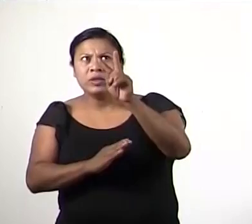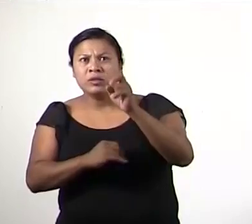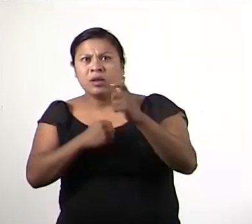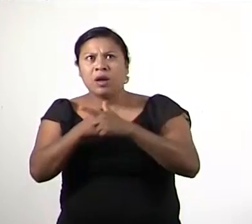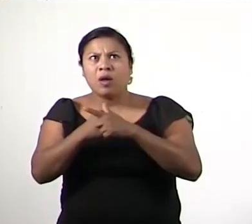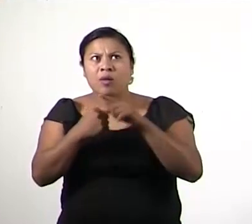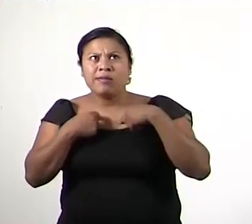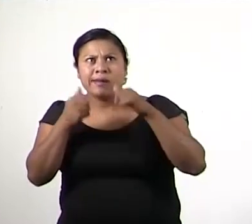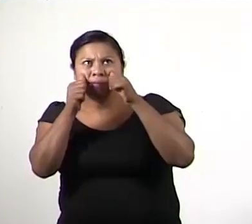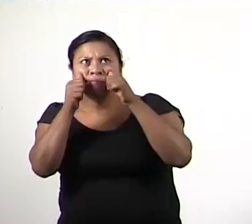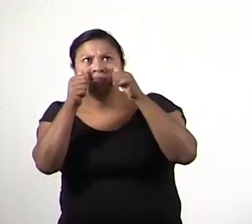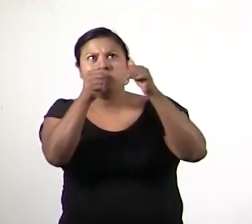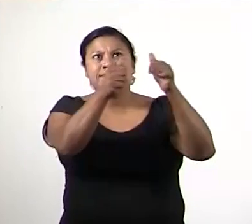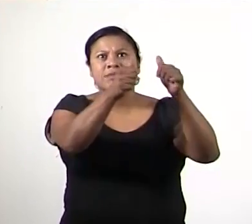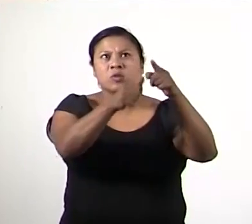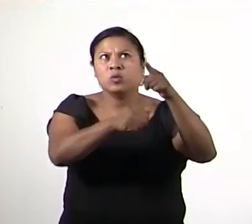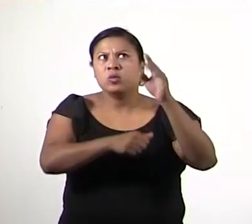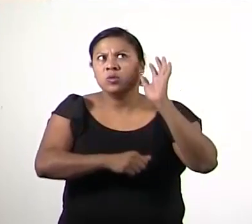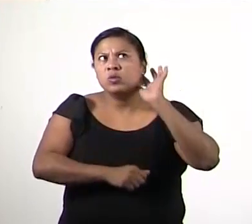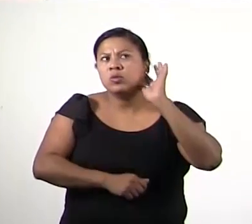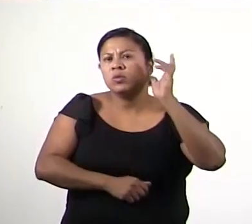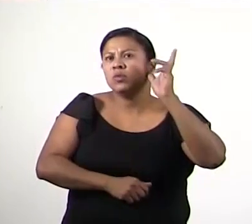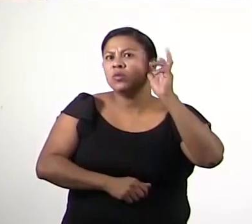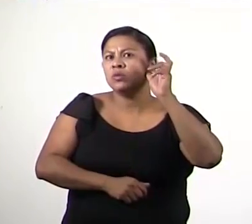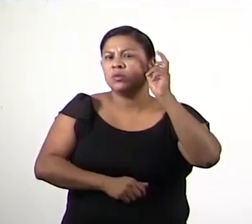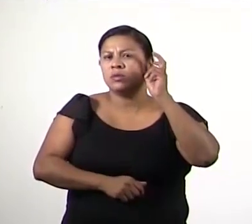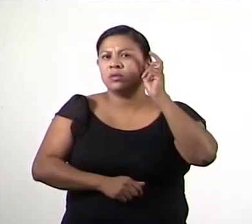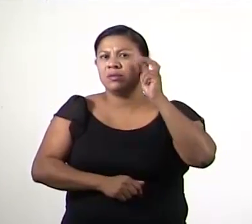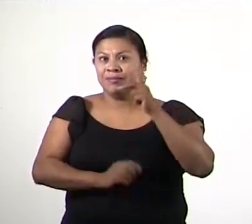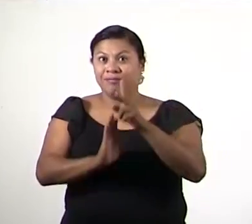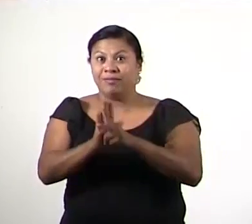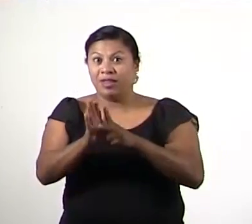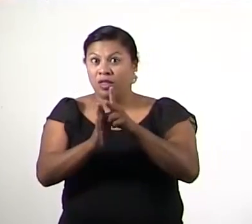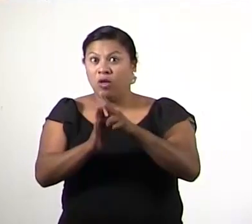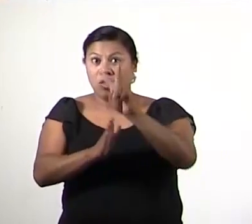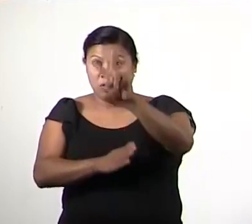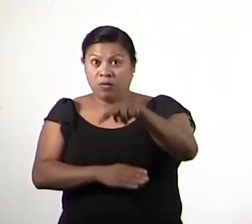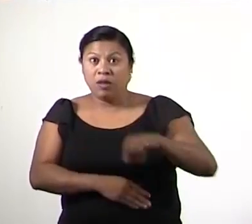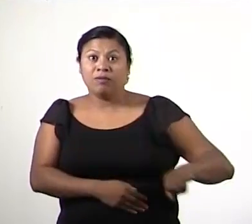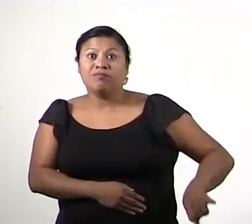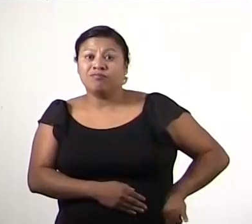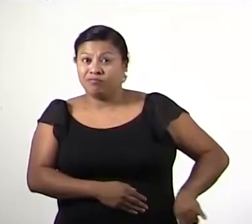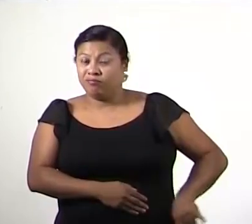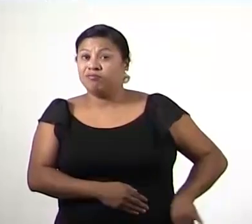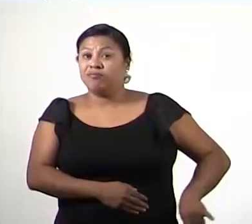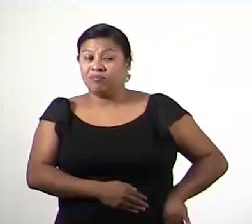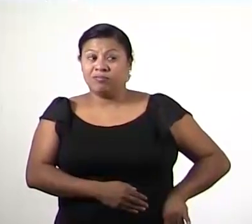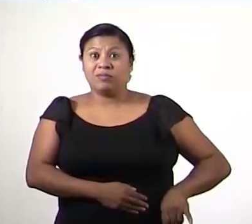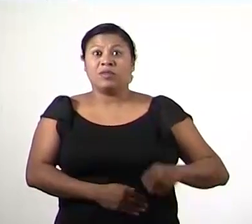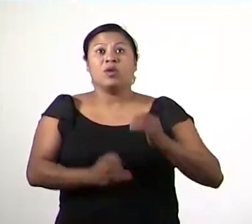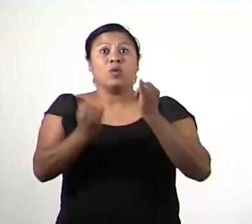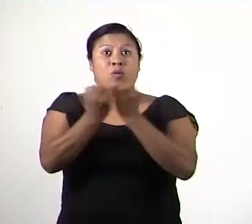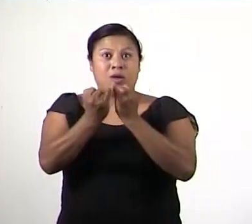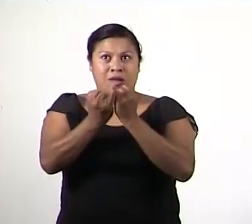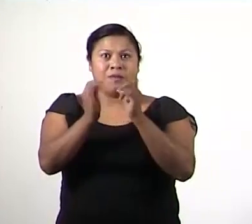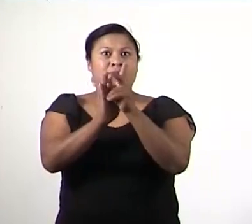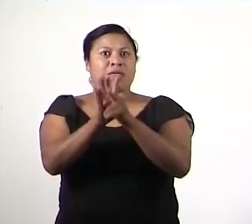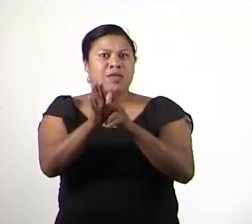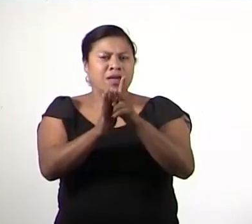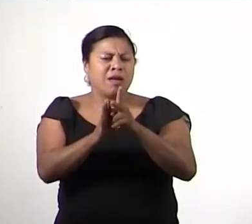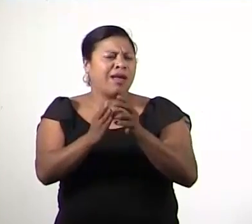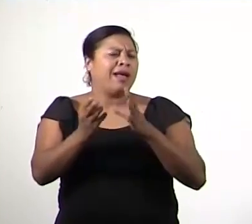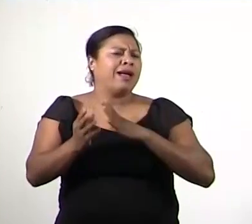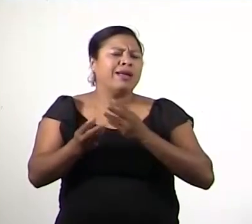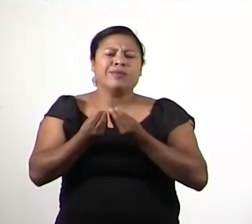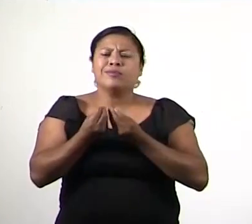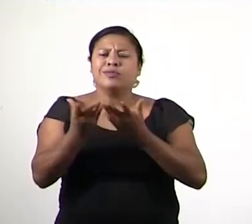la atención de lo que escuchaste? El video fue muy interesante y así como este video va a haber